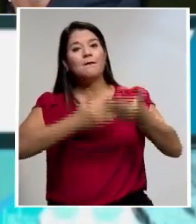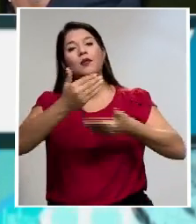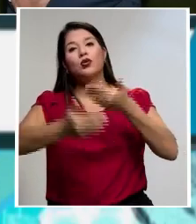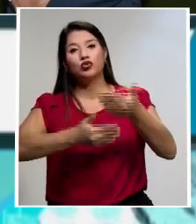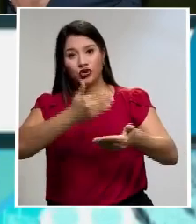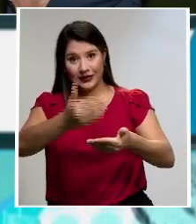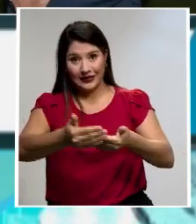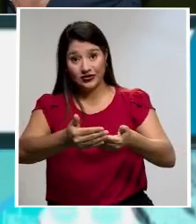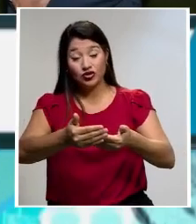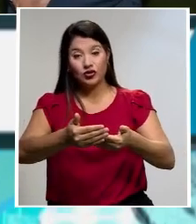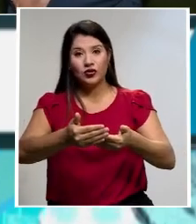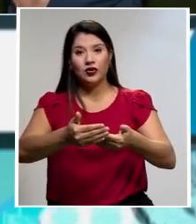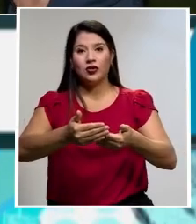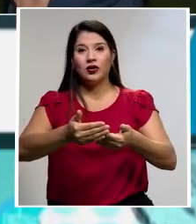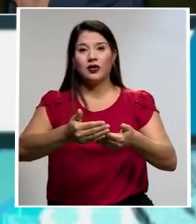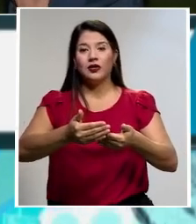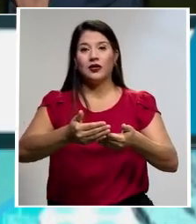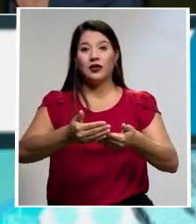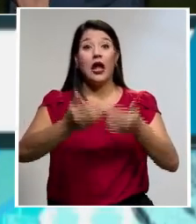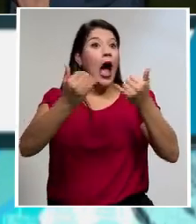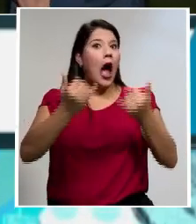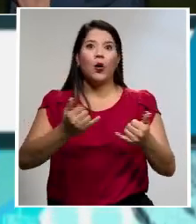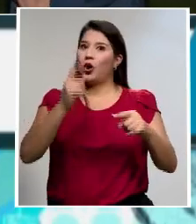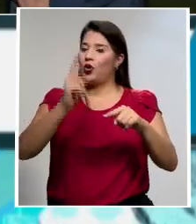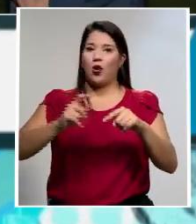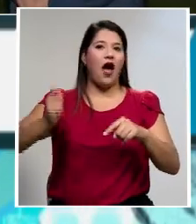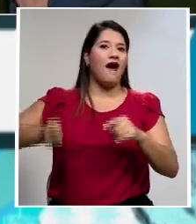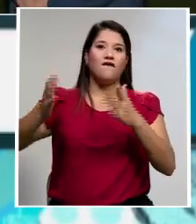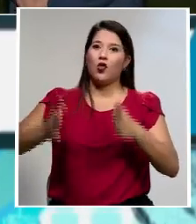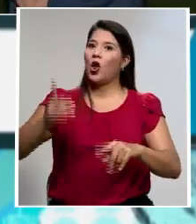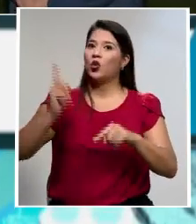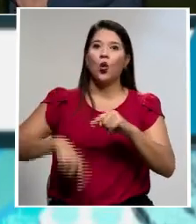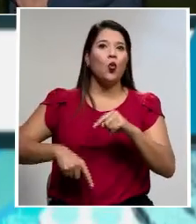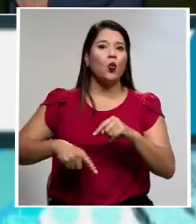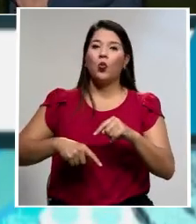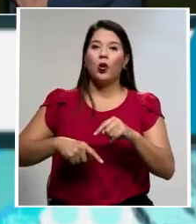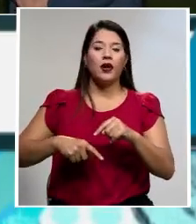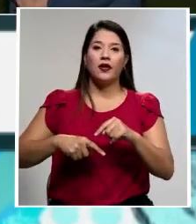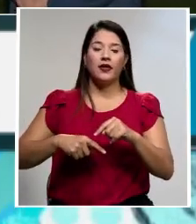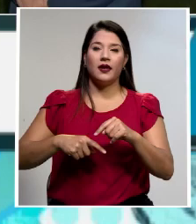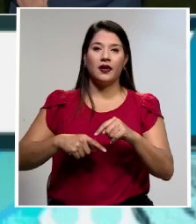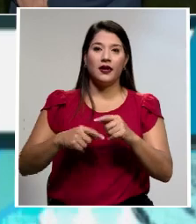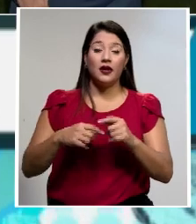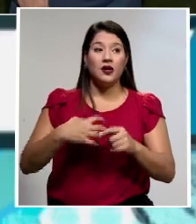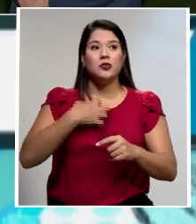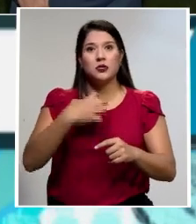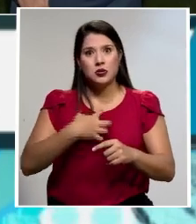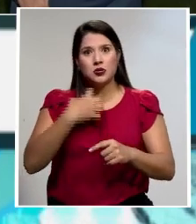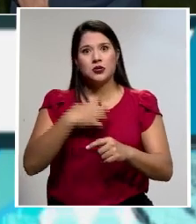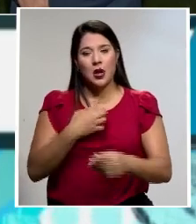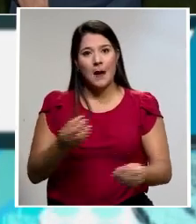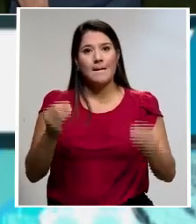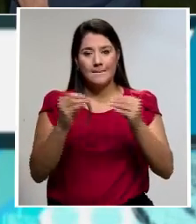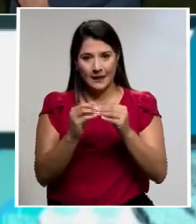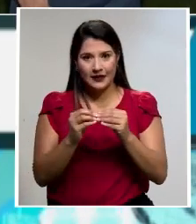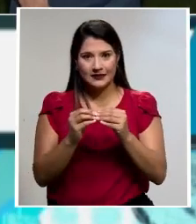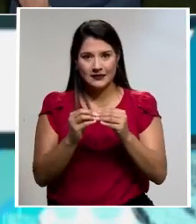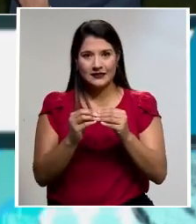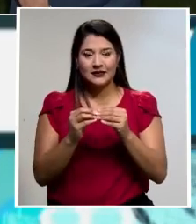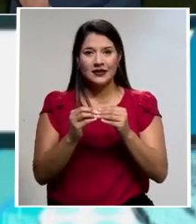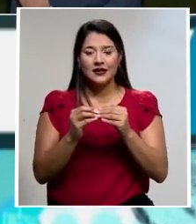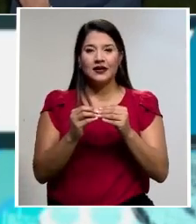procesal en la que se encuentra el caso, no tiene más allá de 3 meses en los que los abogados defensores podrían